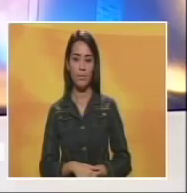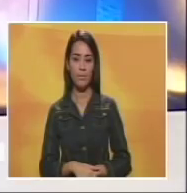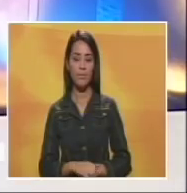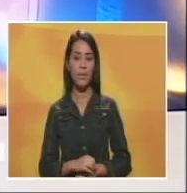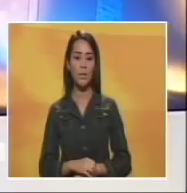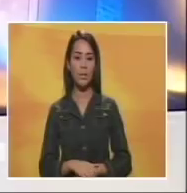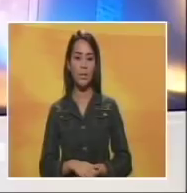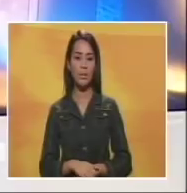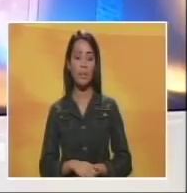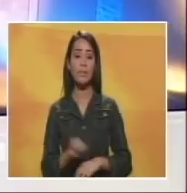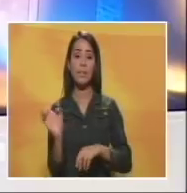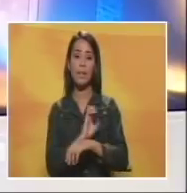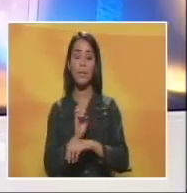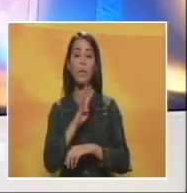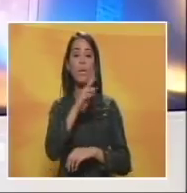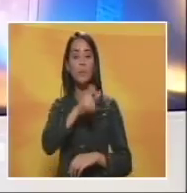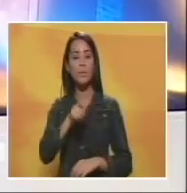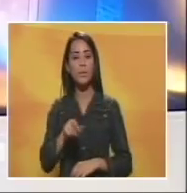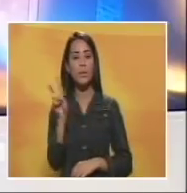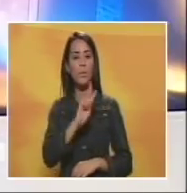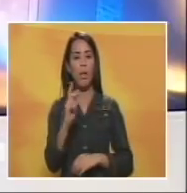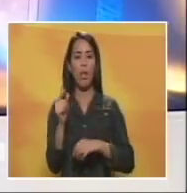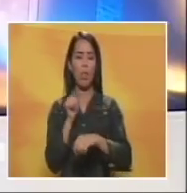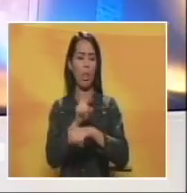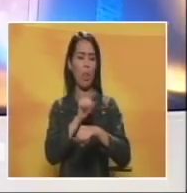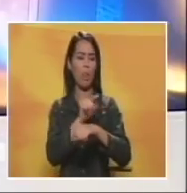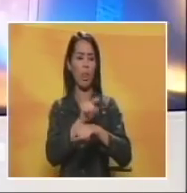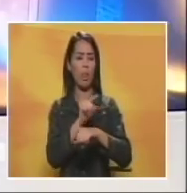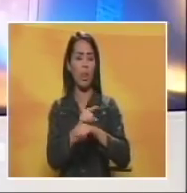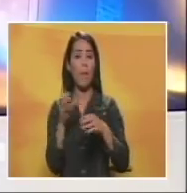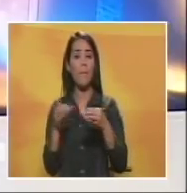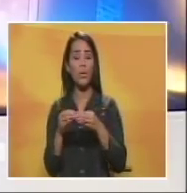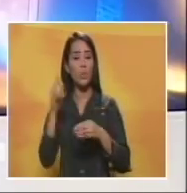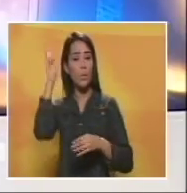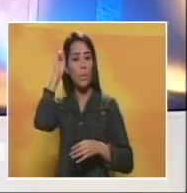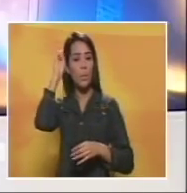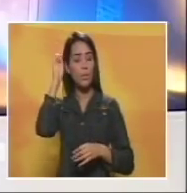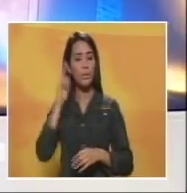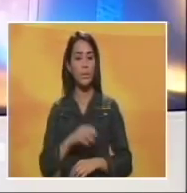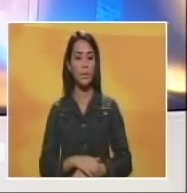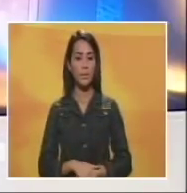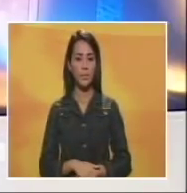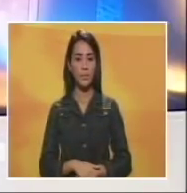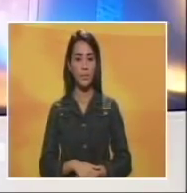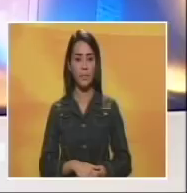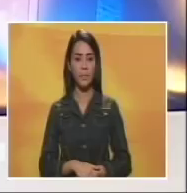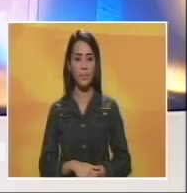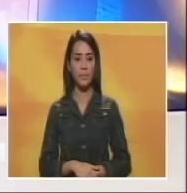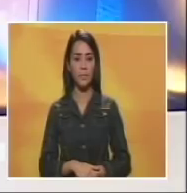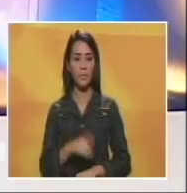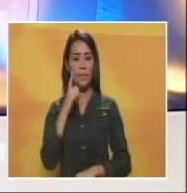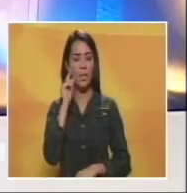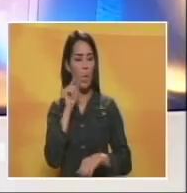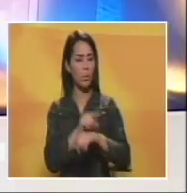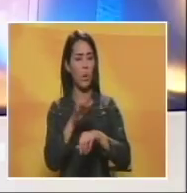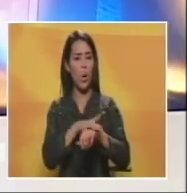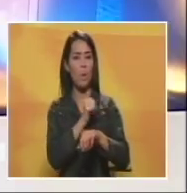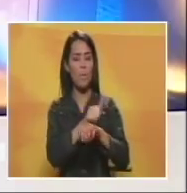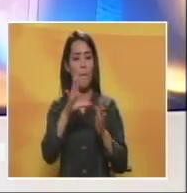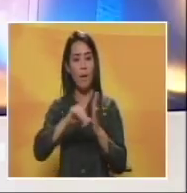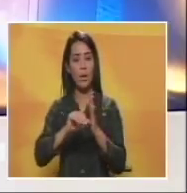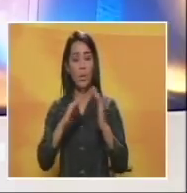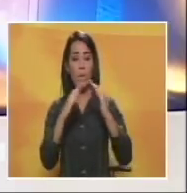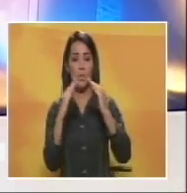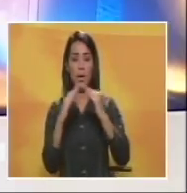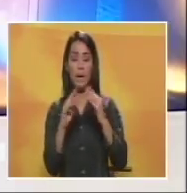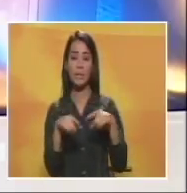En Ecuador, 4 venezolanos fueron agredidos por un grupo de indígenas en la provincia de Imbabura, luego de que fueran acusados de robar en una